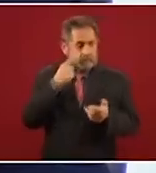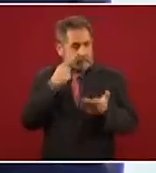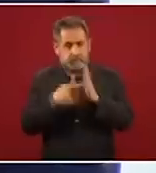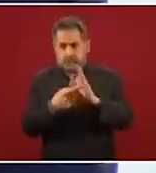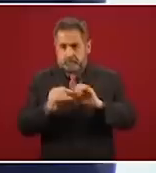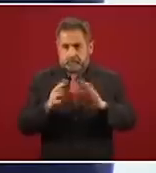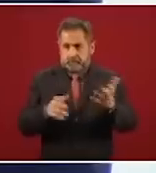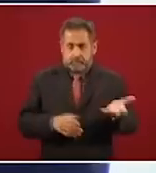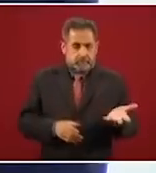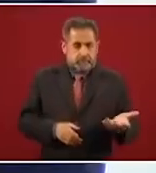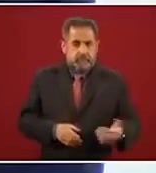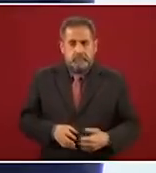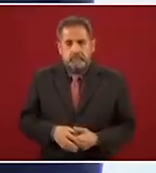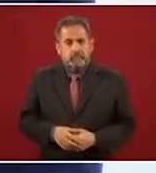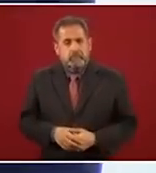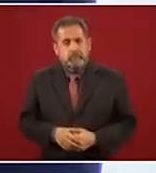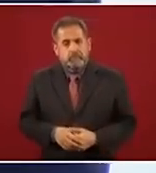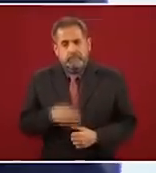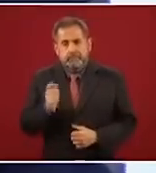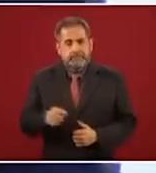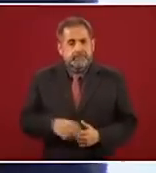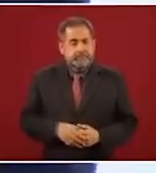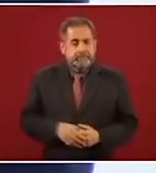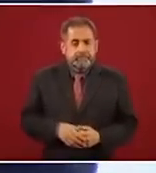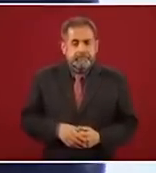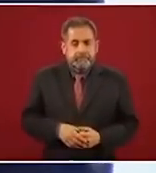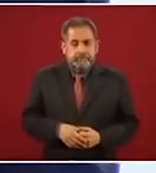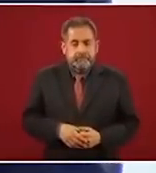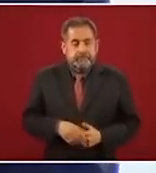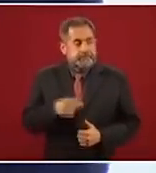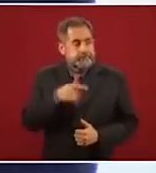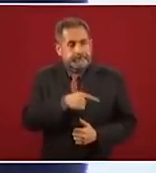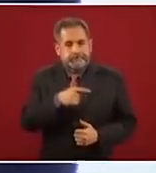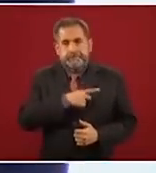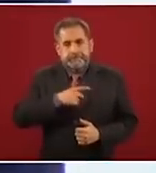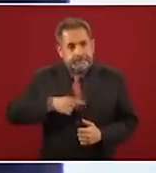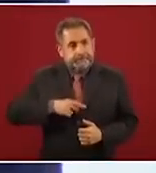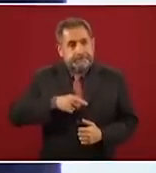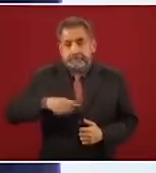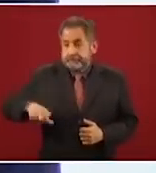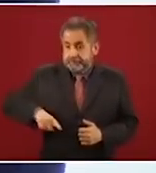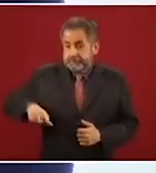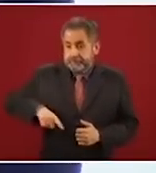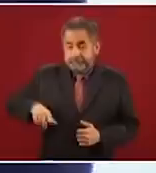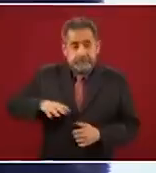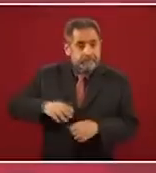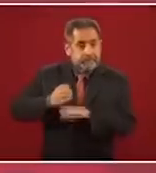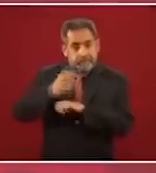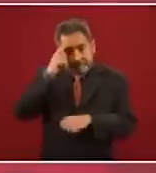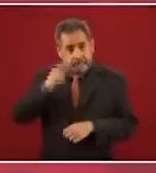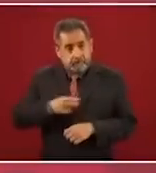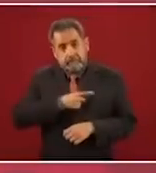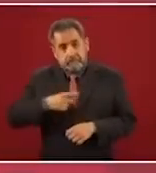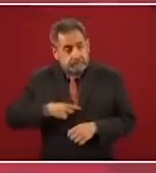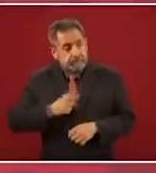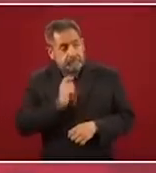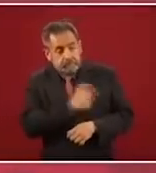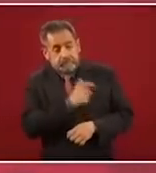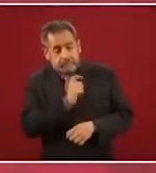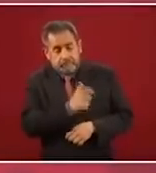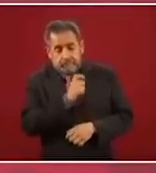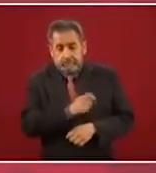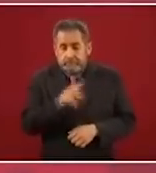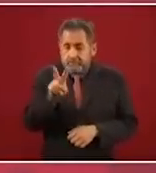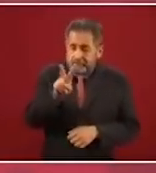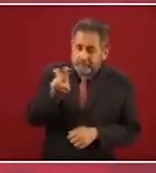claro, que tiene que pagar el gobierno del Estado de México más